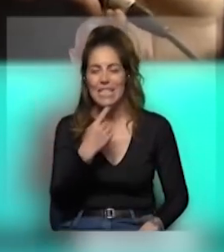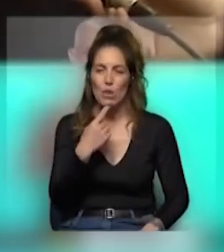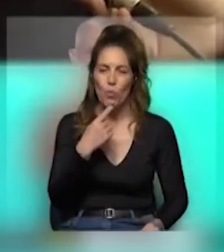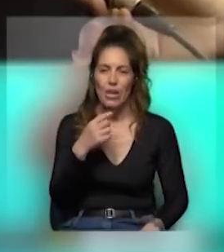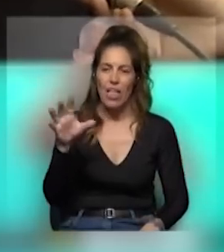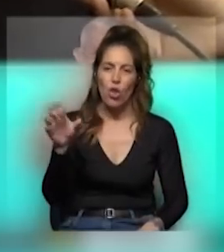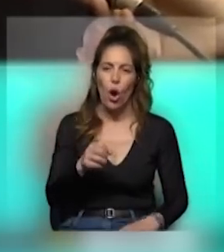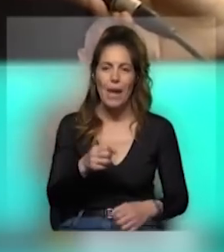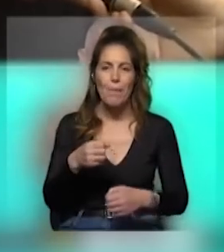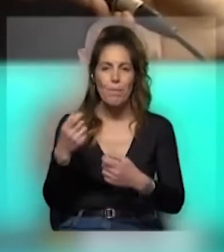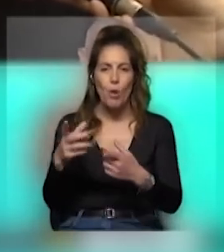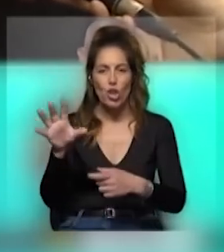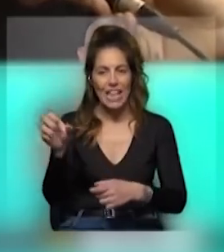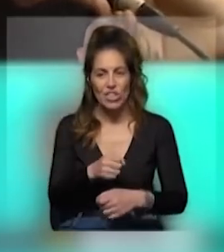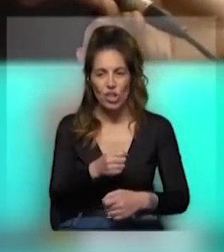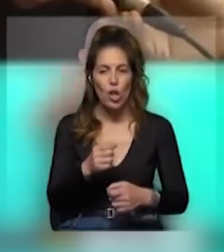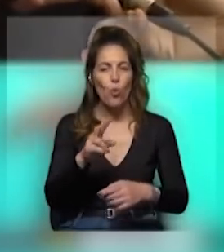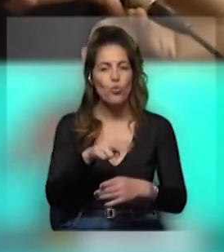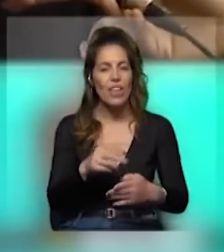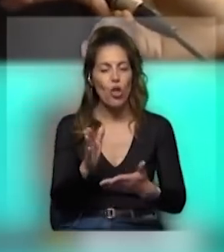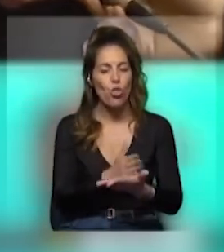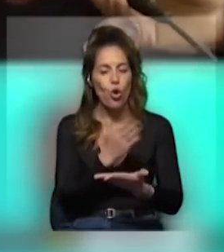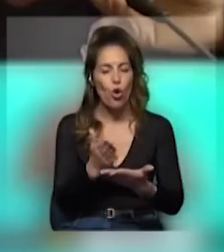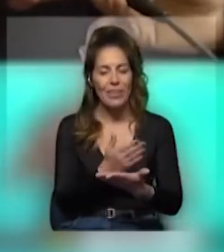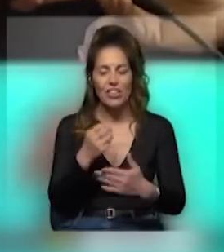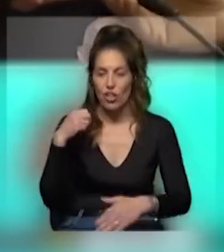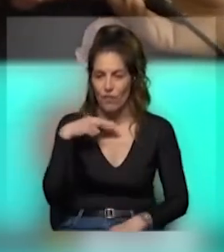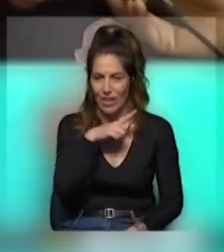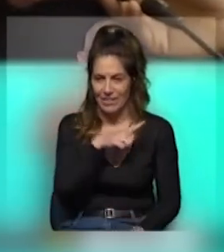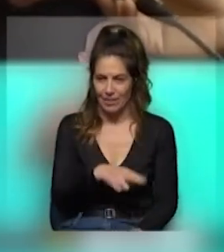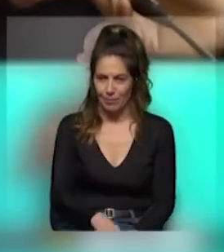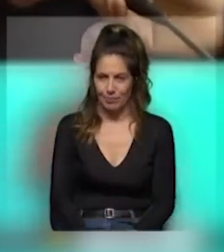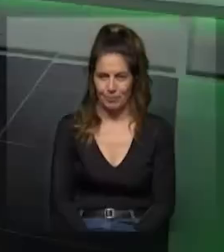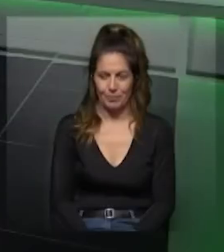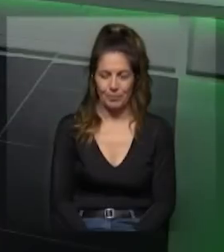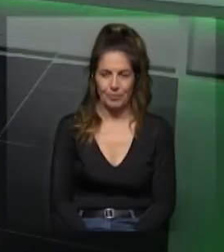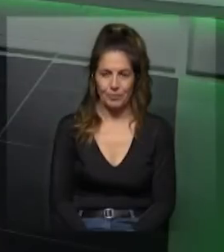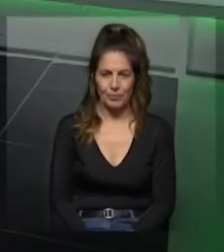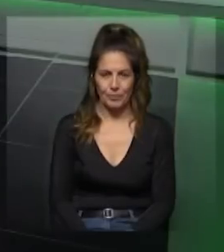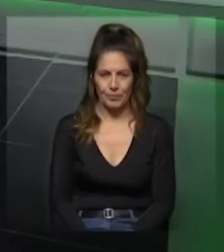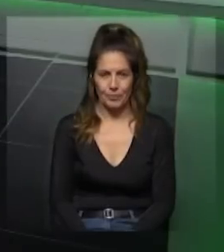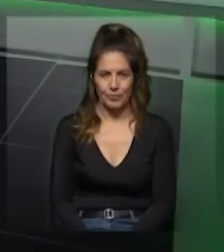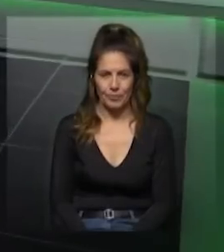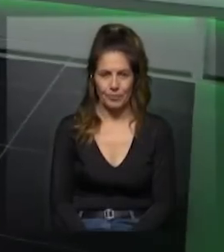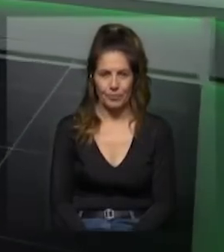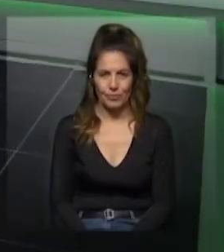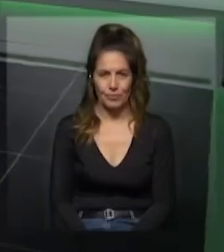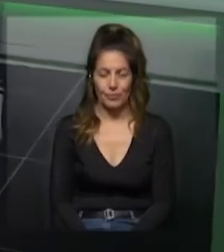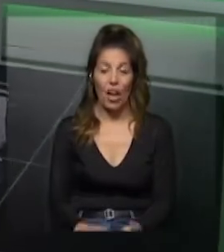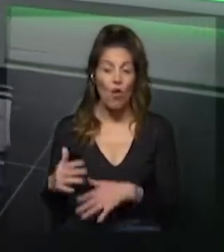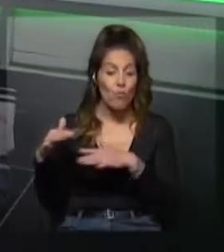importaciones utilizando documentación y formularios falsos el flujo de